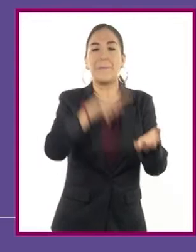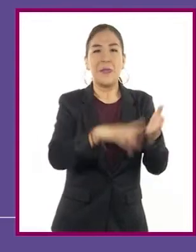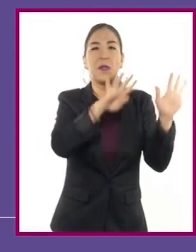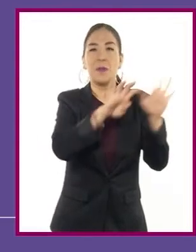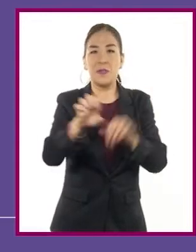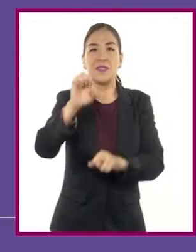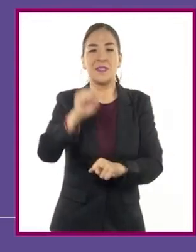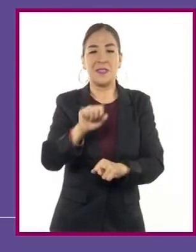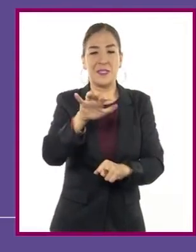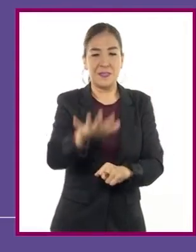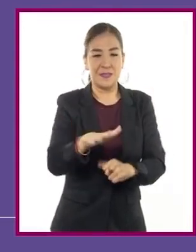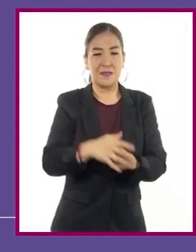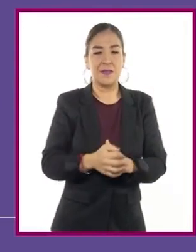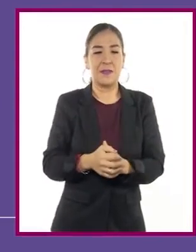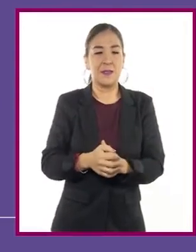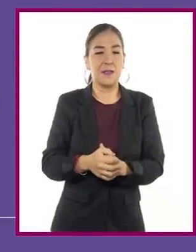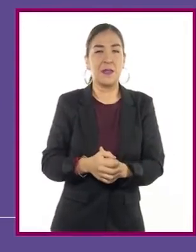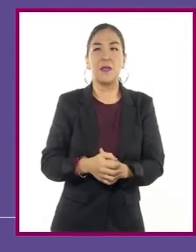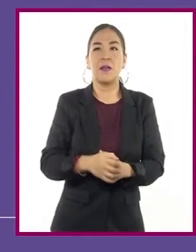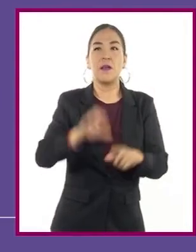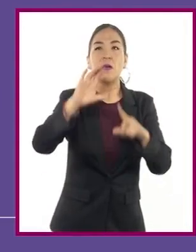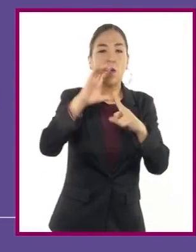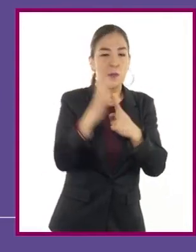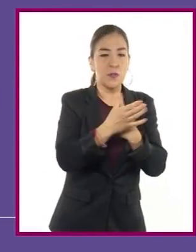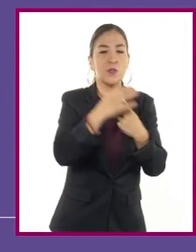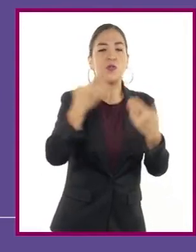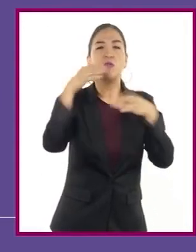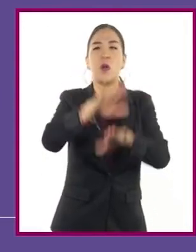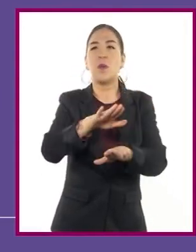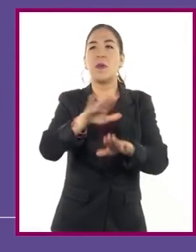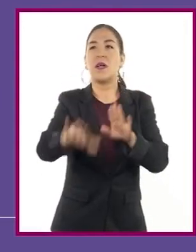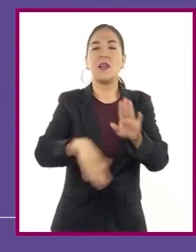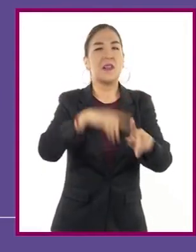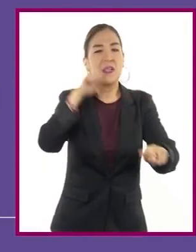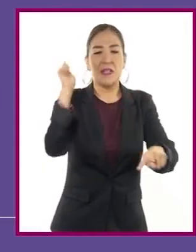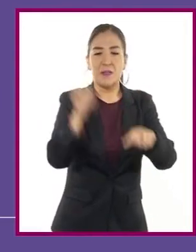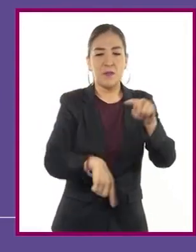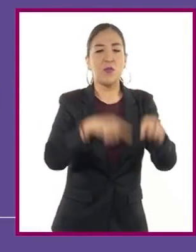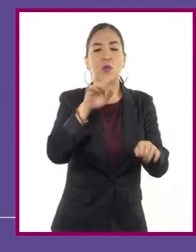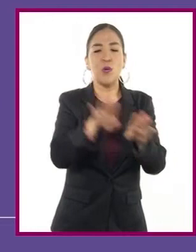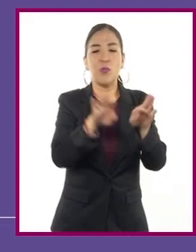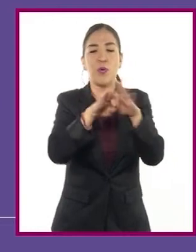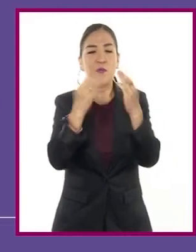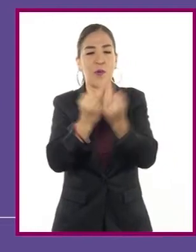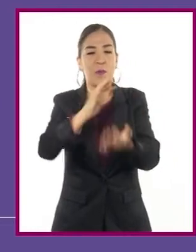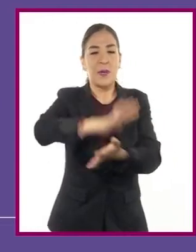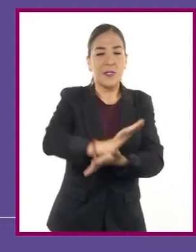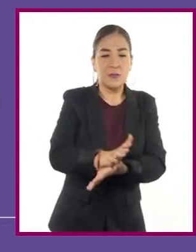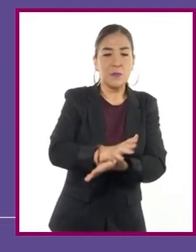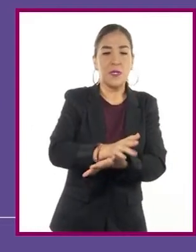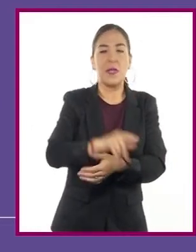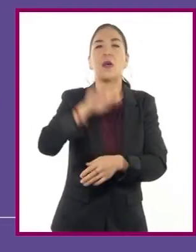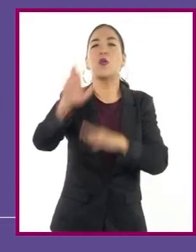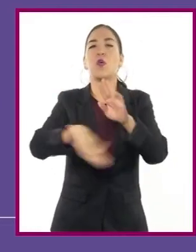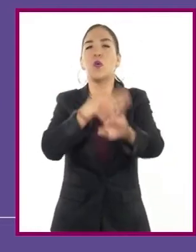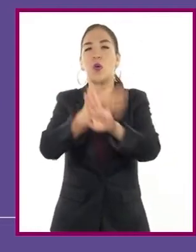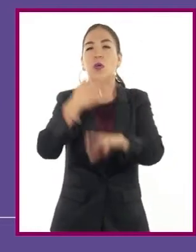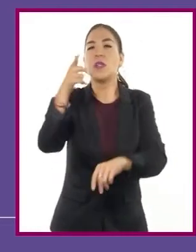1965. Convención sobre la eliminación de todas las formas de discriminación contra la mujer,